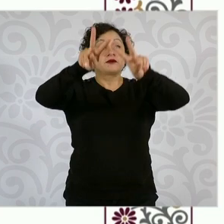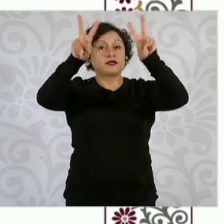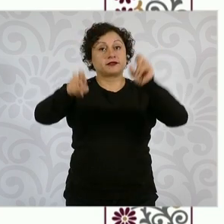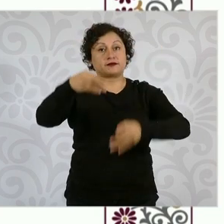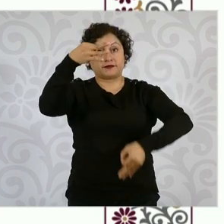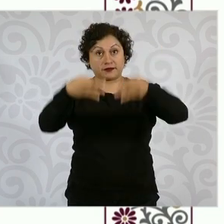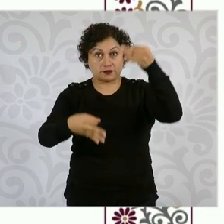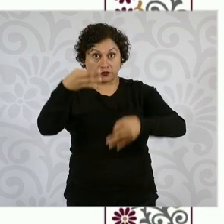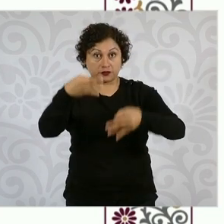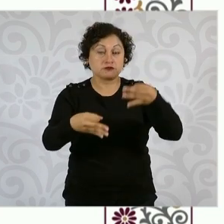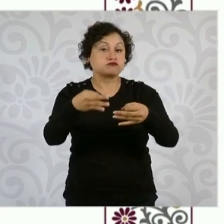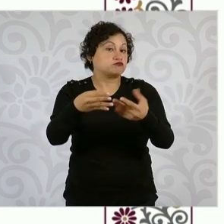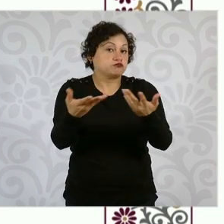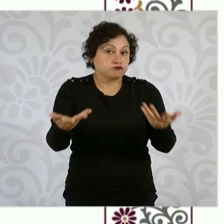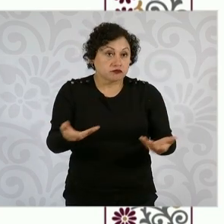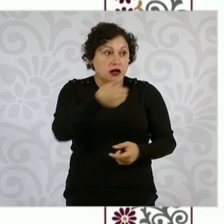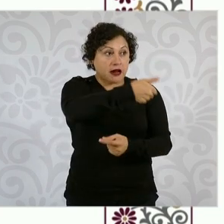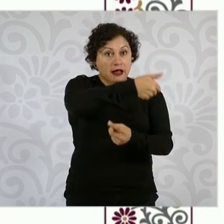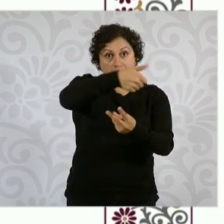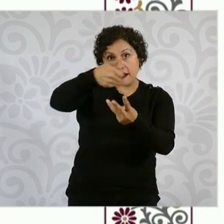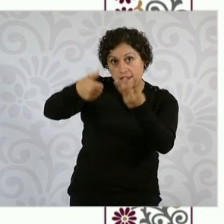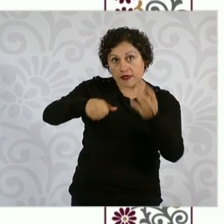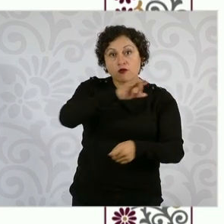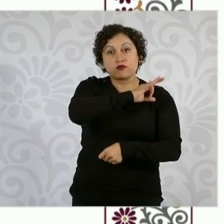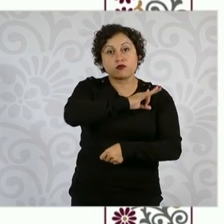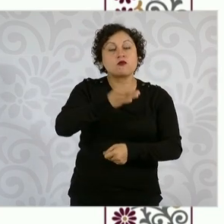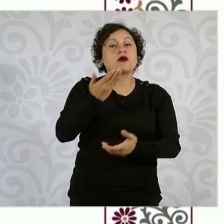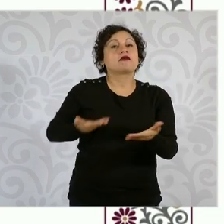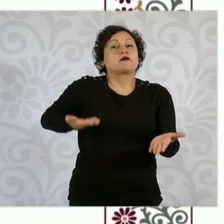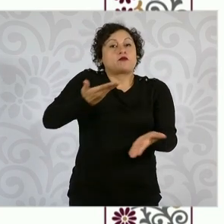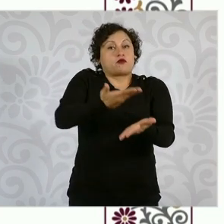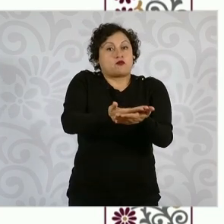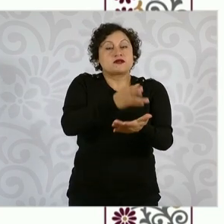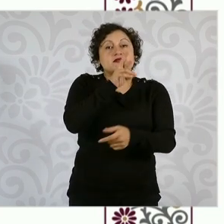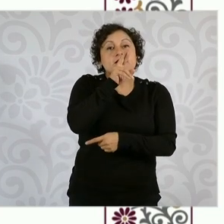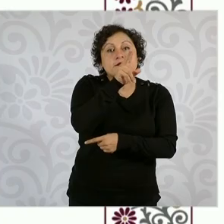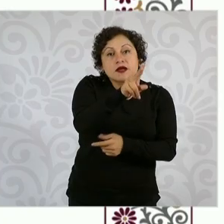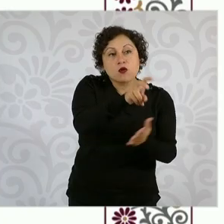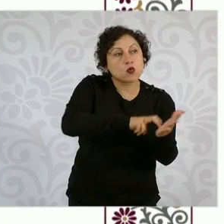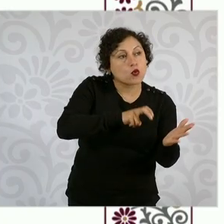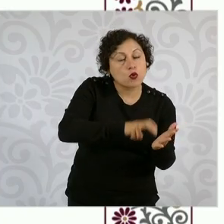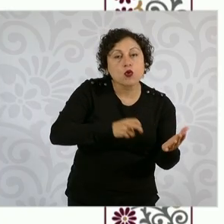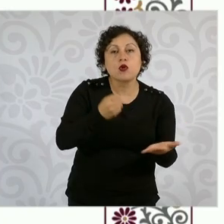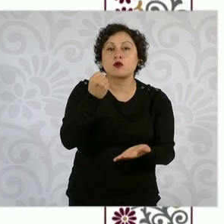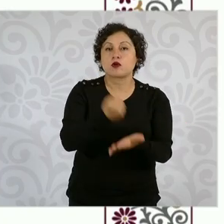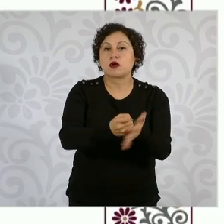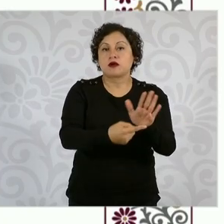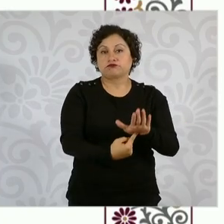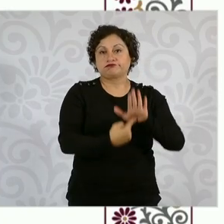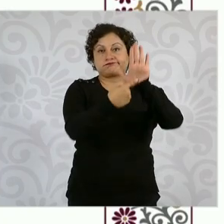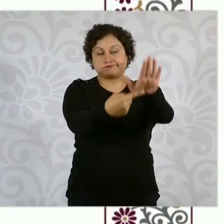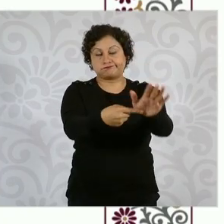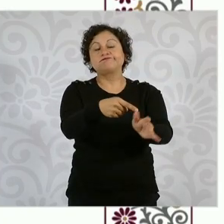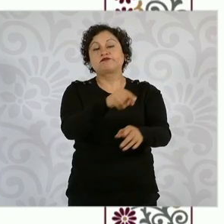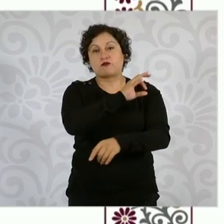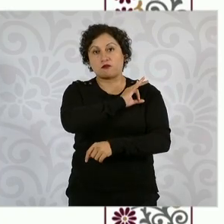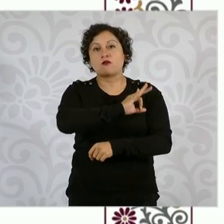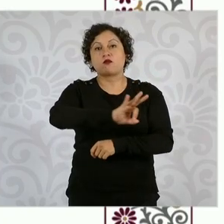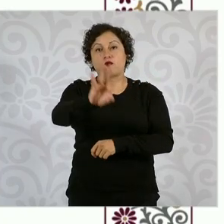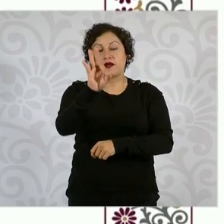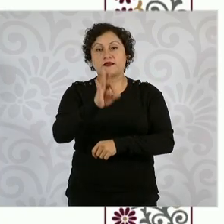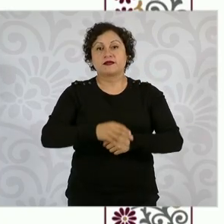la impartición de justicia, así como sus propuestas de mejora o alguna otra manifestación amparada bajo